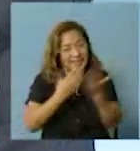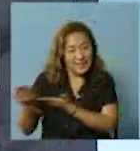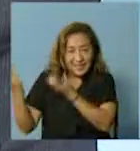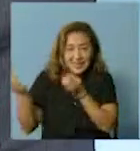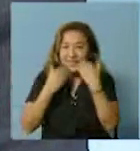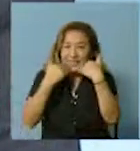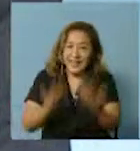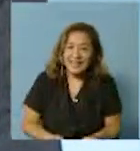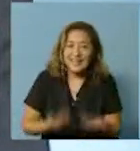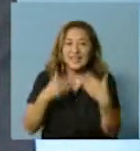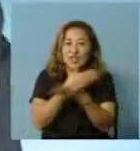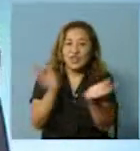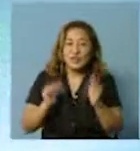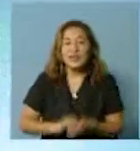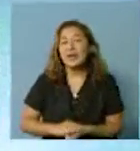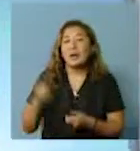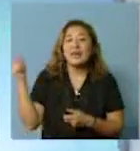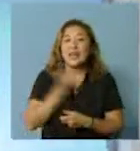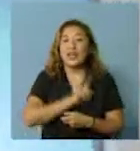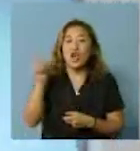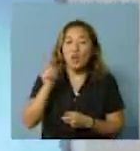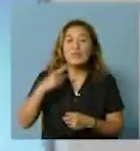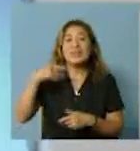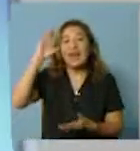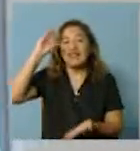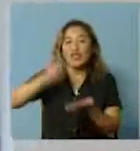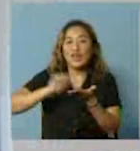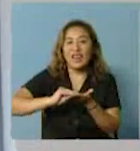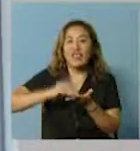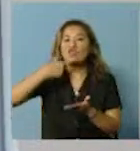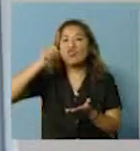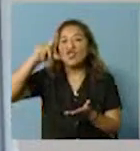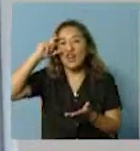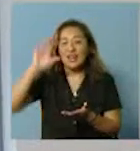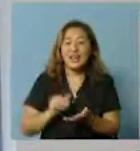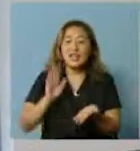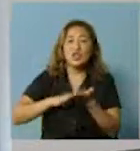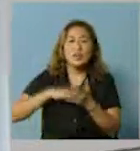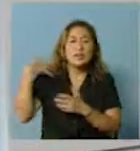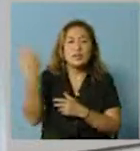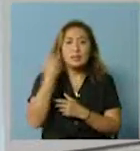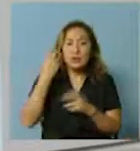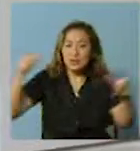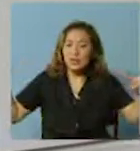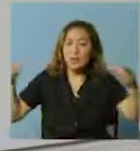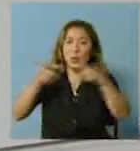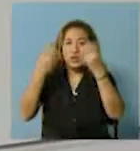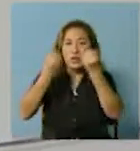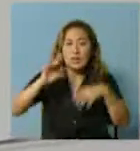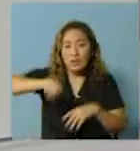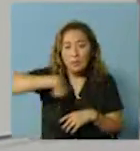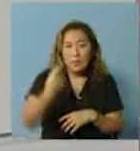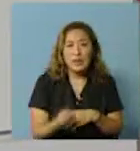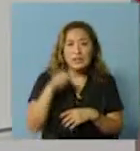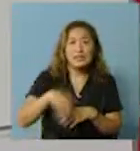por haber venido gracias a usted bien la palabra del doctor juan manuel soler sobre este importante encuentro que va a comenzar mañana